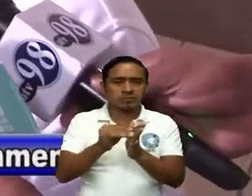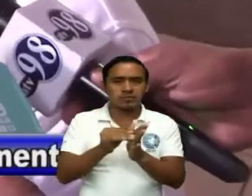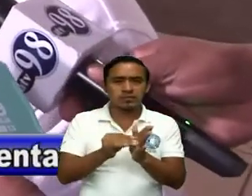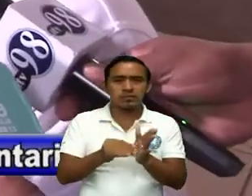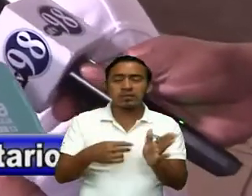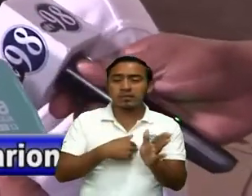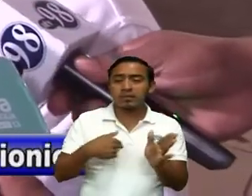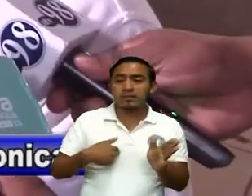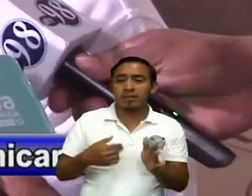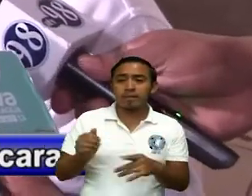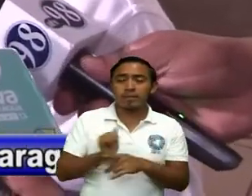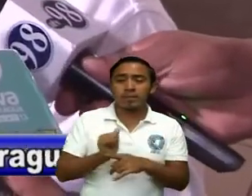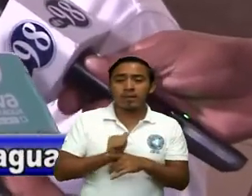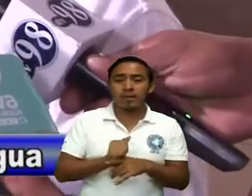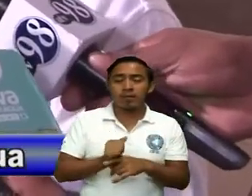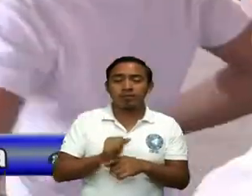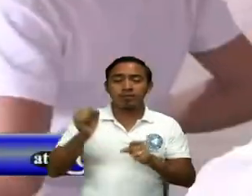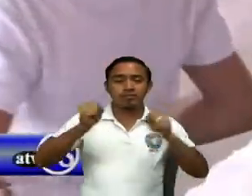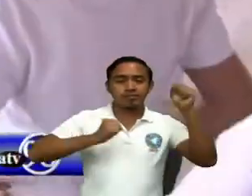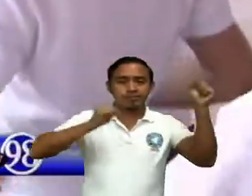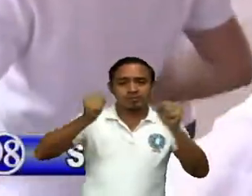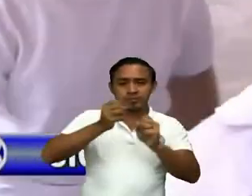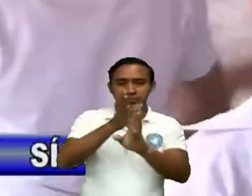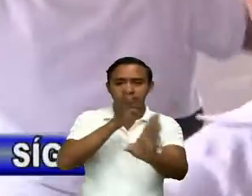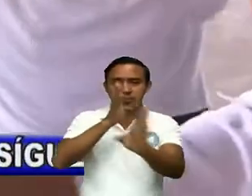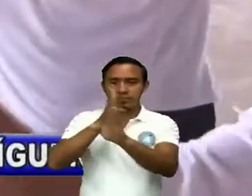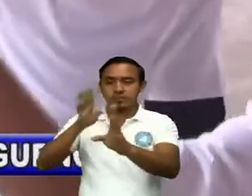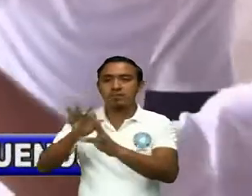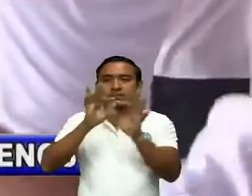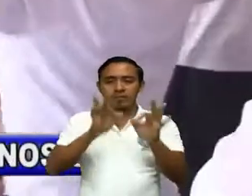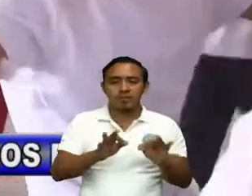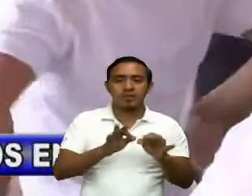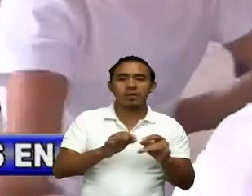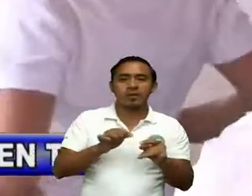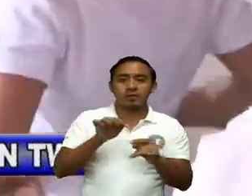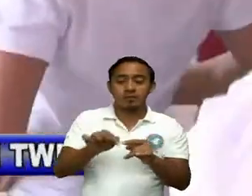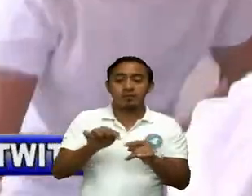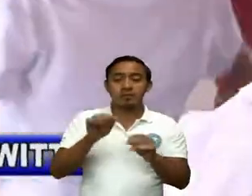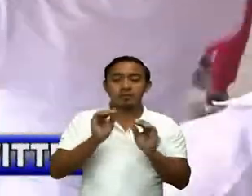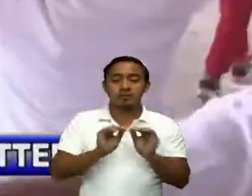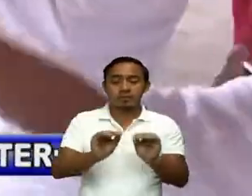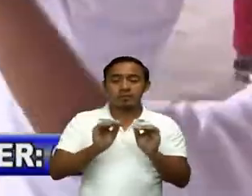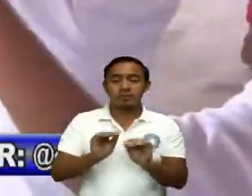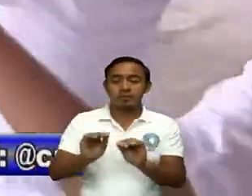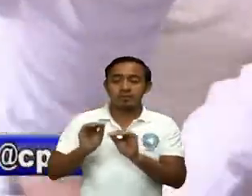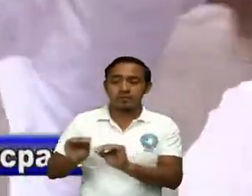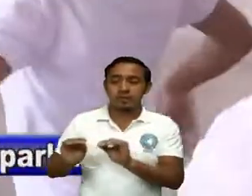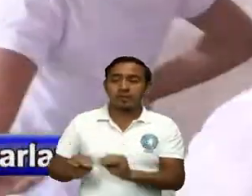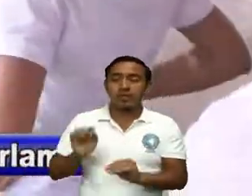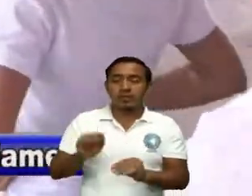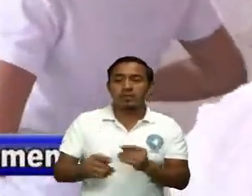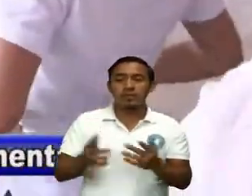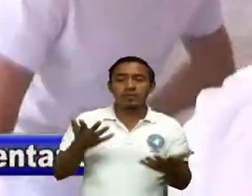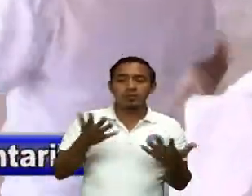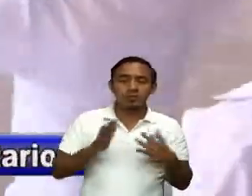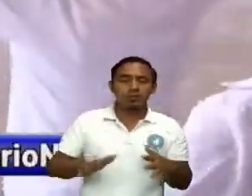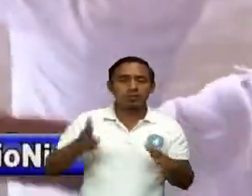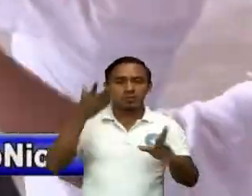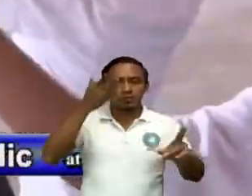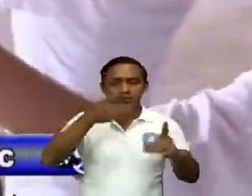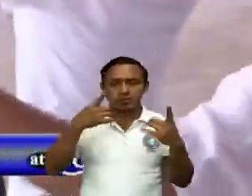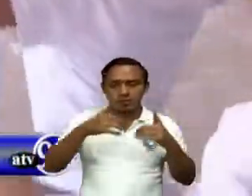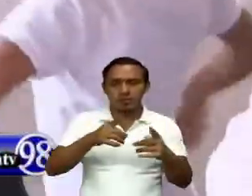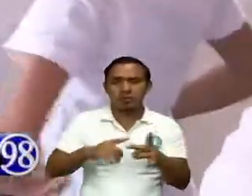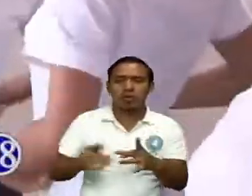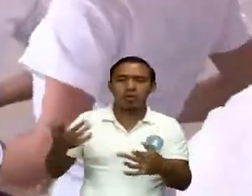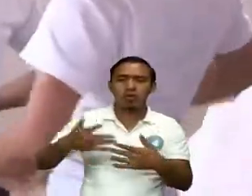hacen ejercicio por fila. A ir en el tiempo, a ir en el pasito que se les enseña y a ir usando las direcciones, la